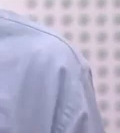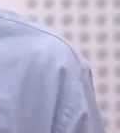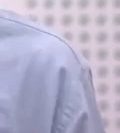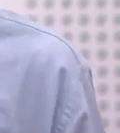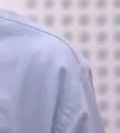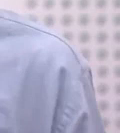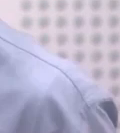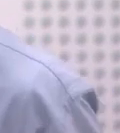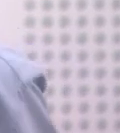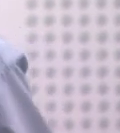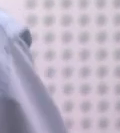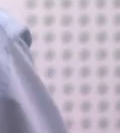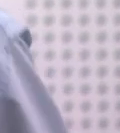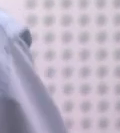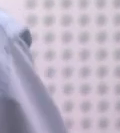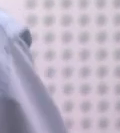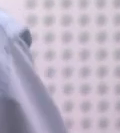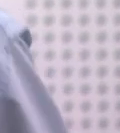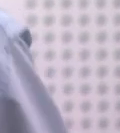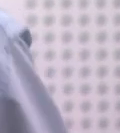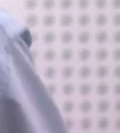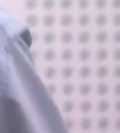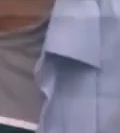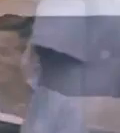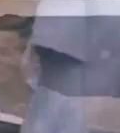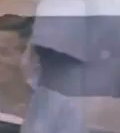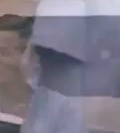fe, patria o muerte.